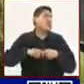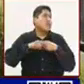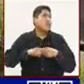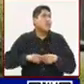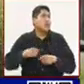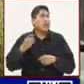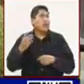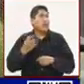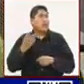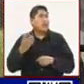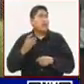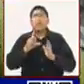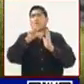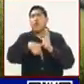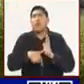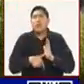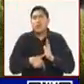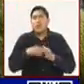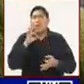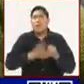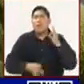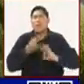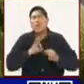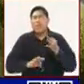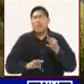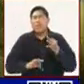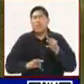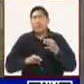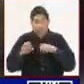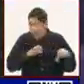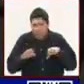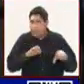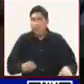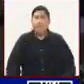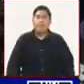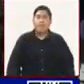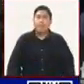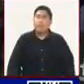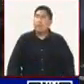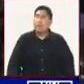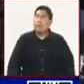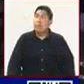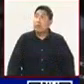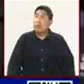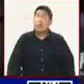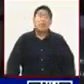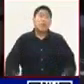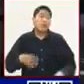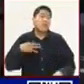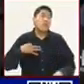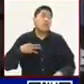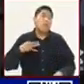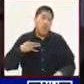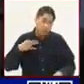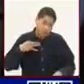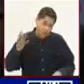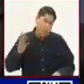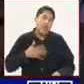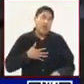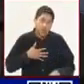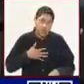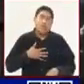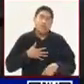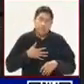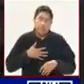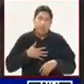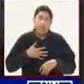reclutamiento posteriormente de la fecha que se correspondía. Voluntarios, todos son voluntarios. Voluntarios, sí, todos. Nadie está